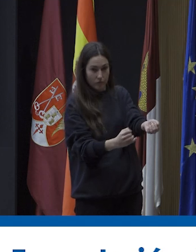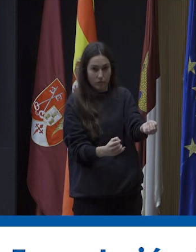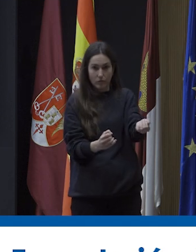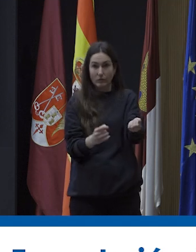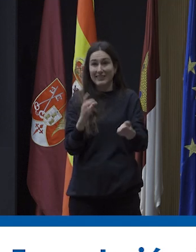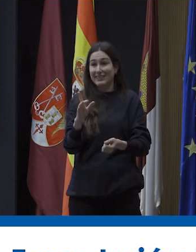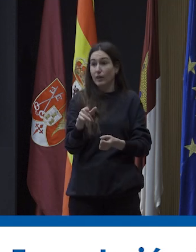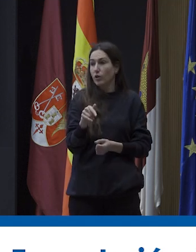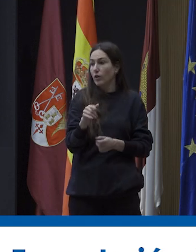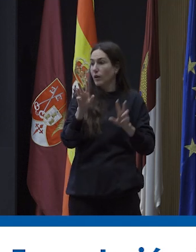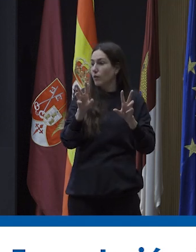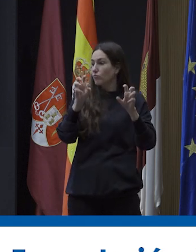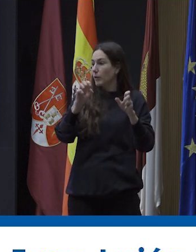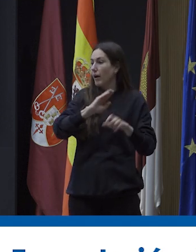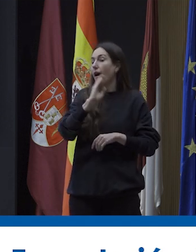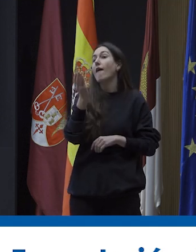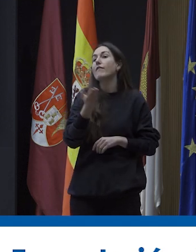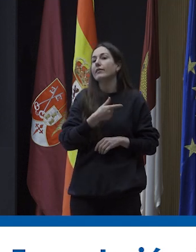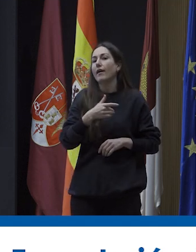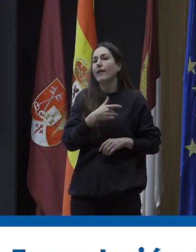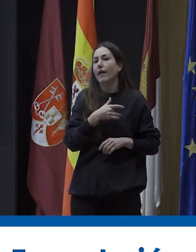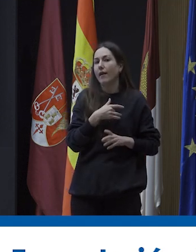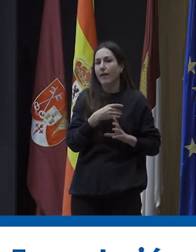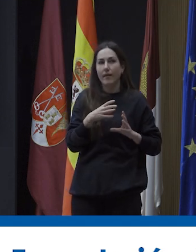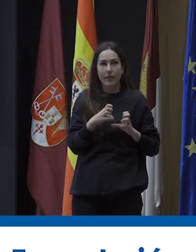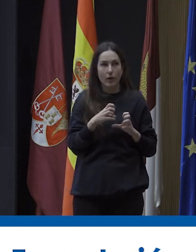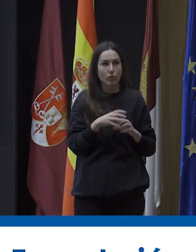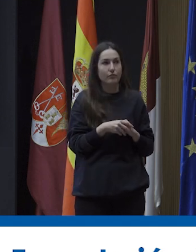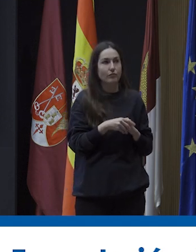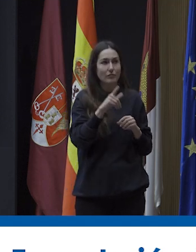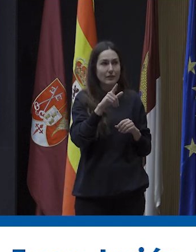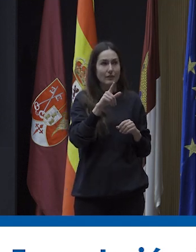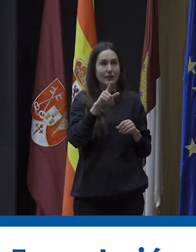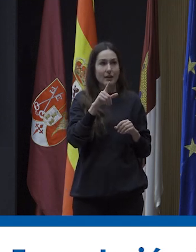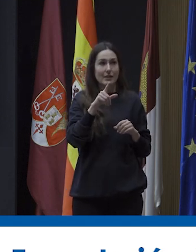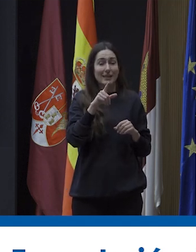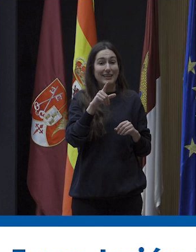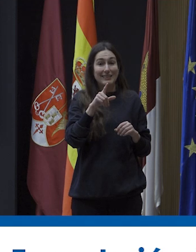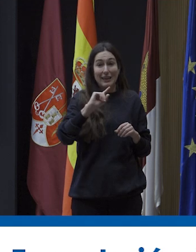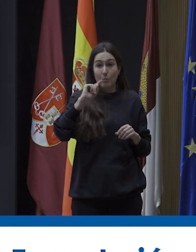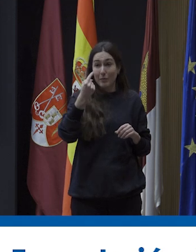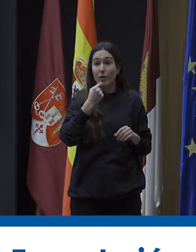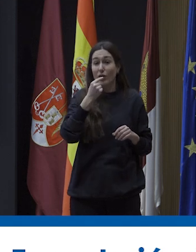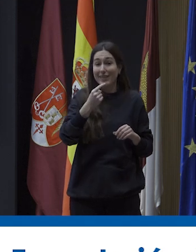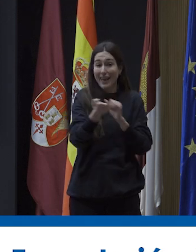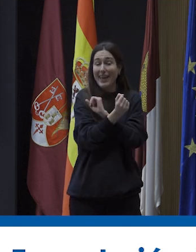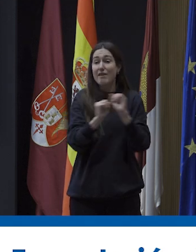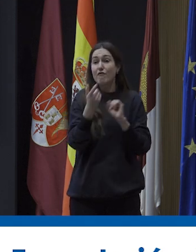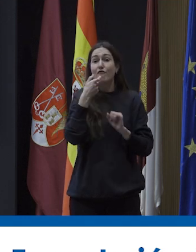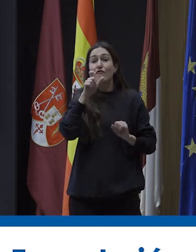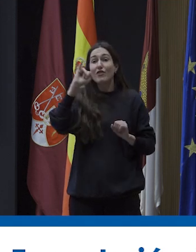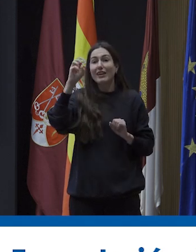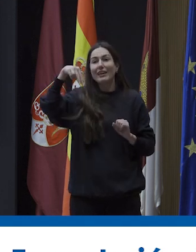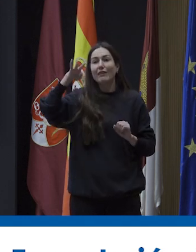la causa de que hubiera un daño en el músculo cardíaco. De hecho, es el primero que habla de infarto del músculo cardíaco. O sea que